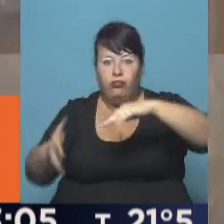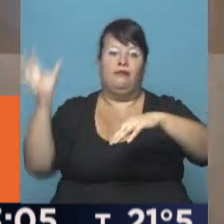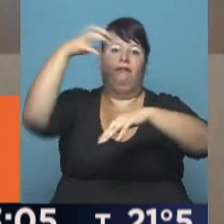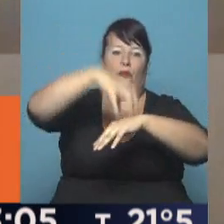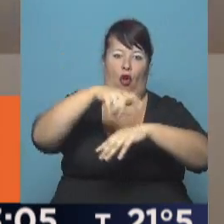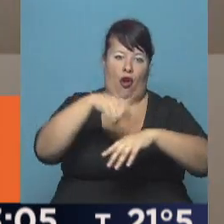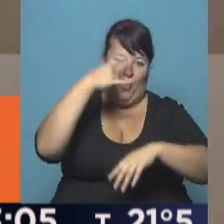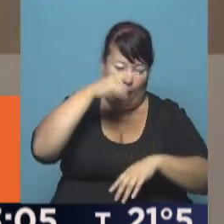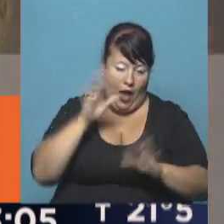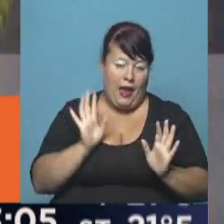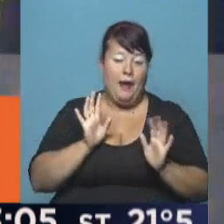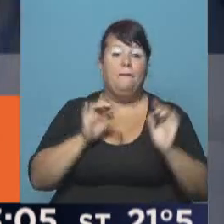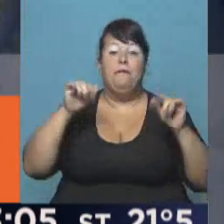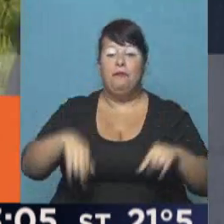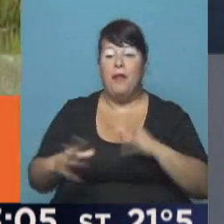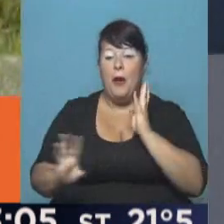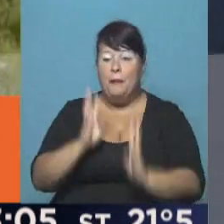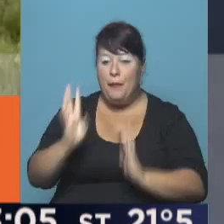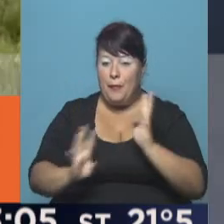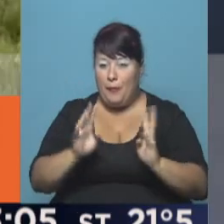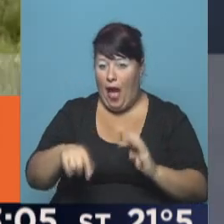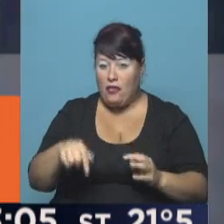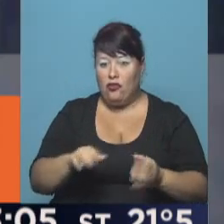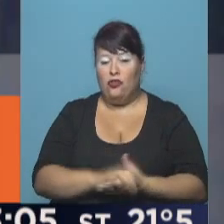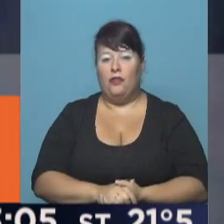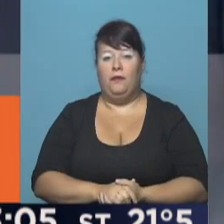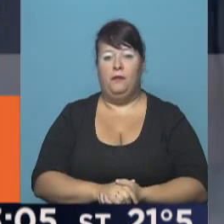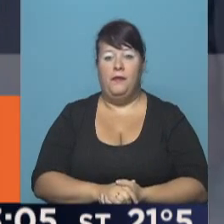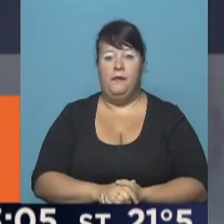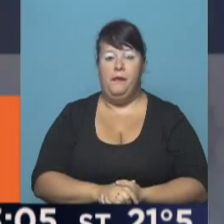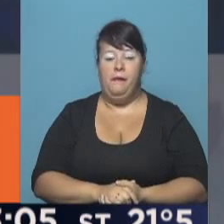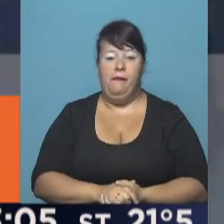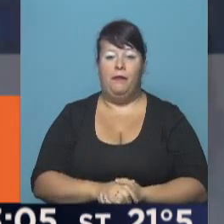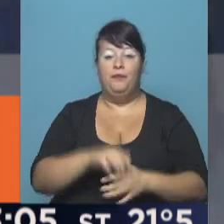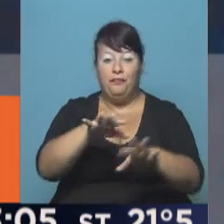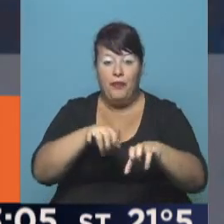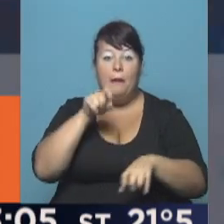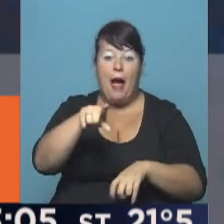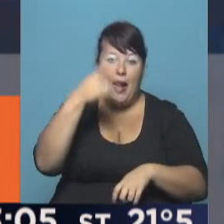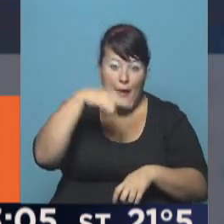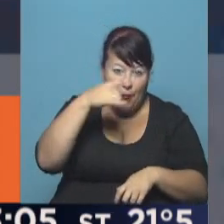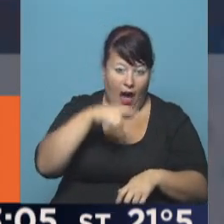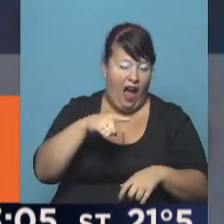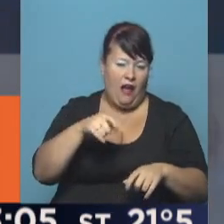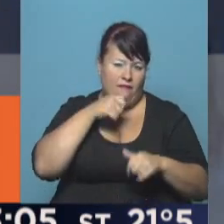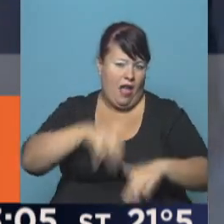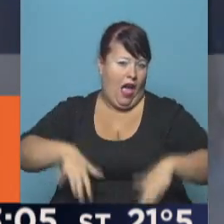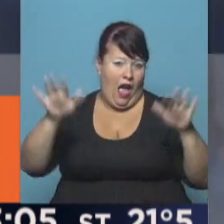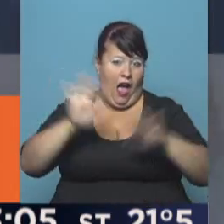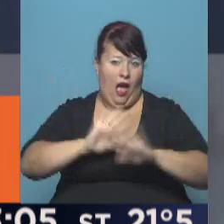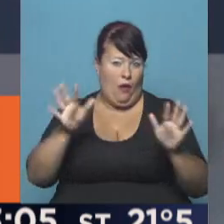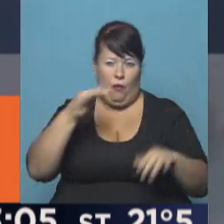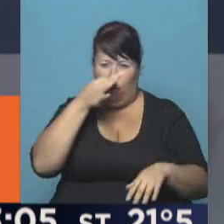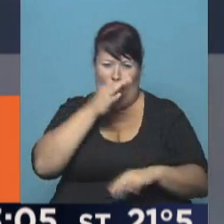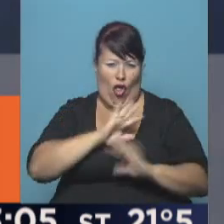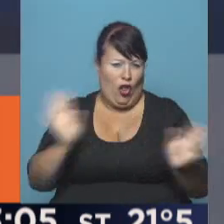bueno, acá el pasto que se le había sembrado para las vacas y quedó bajo de agua, se